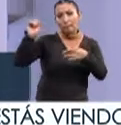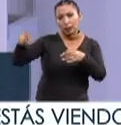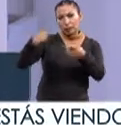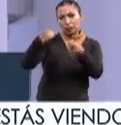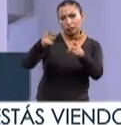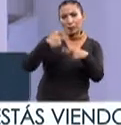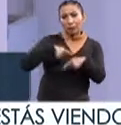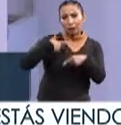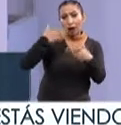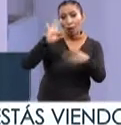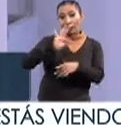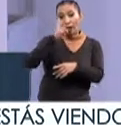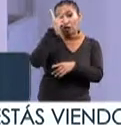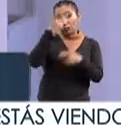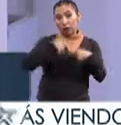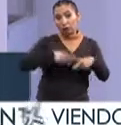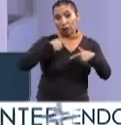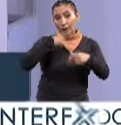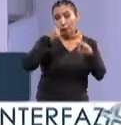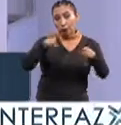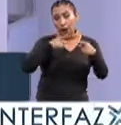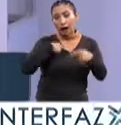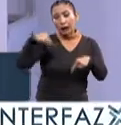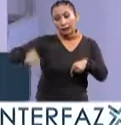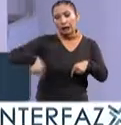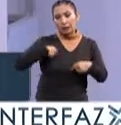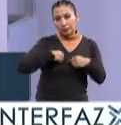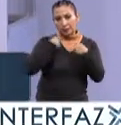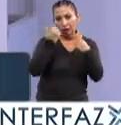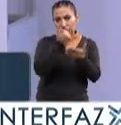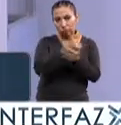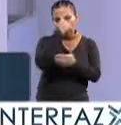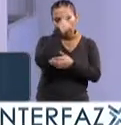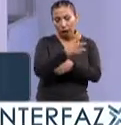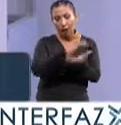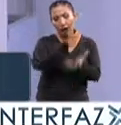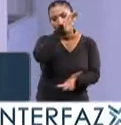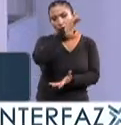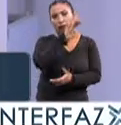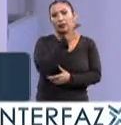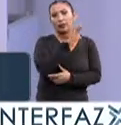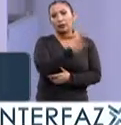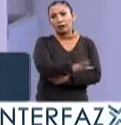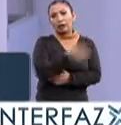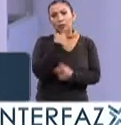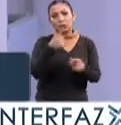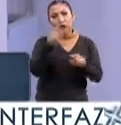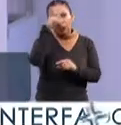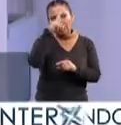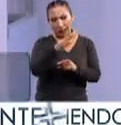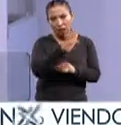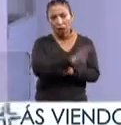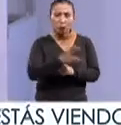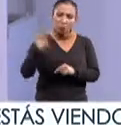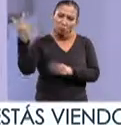mismos músicos, 42 músicos quienes están radicados aquí en la Ciudad de México. La mayoría músicos mexicanos, pero vienen de